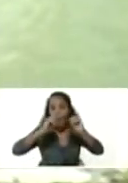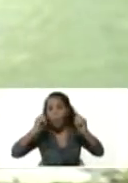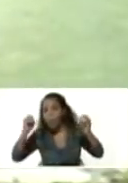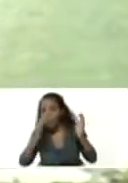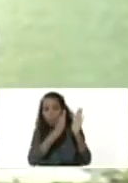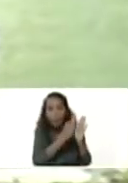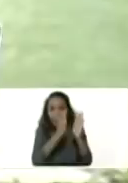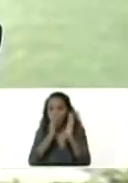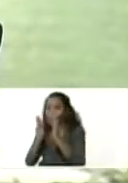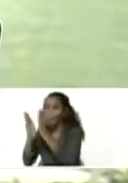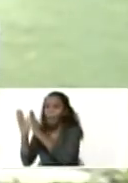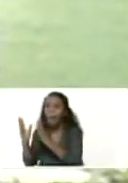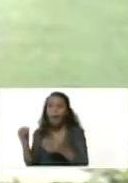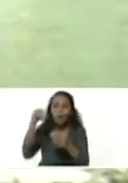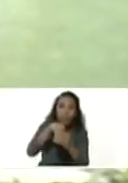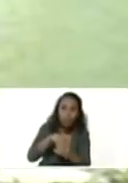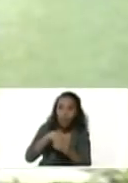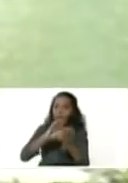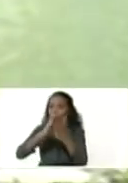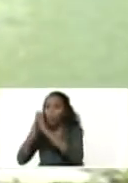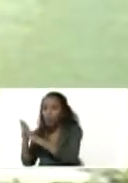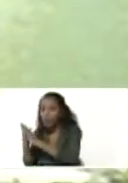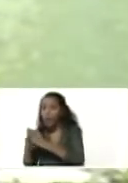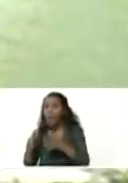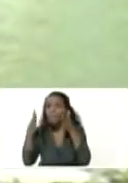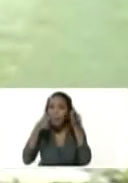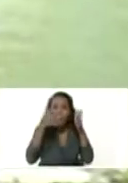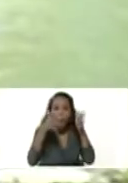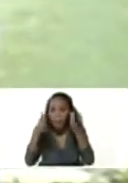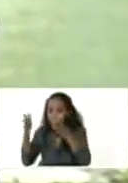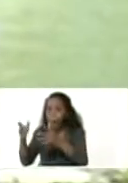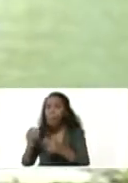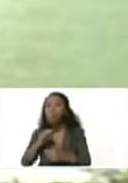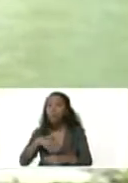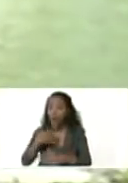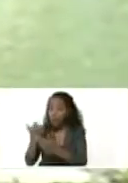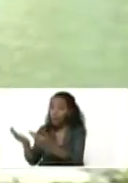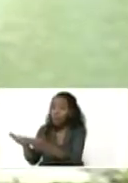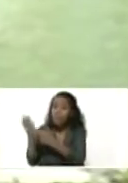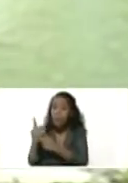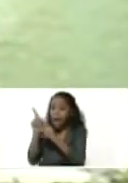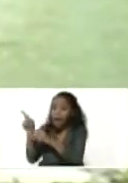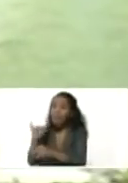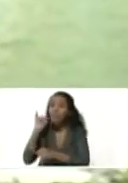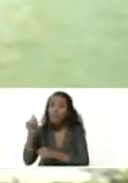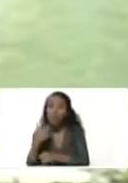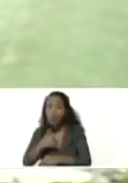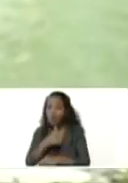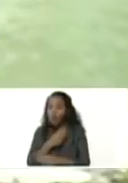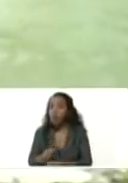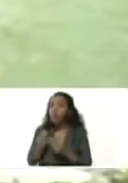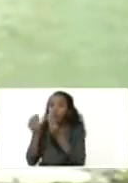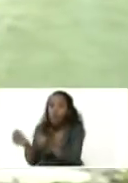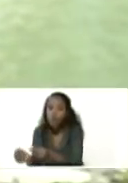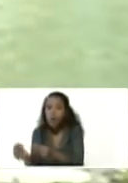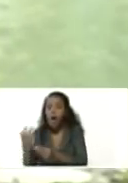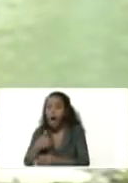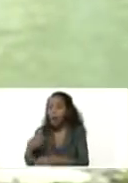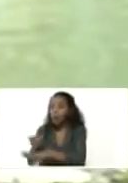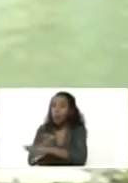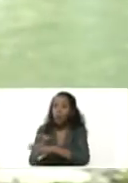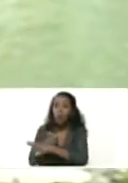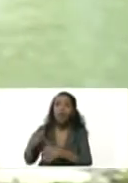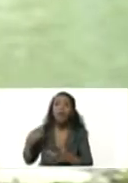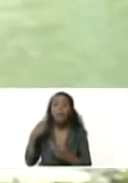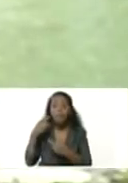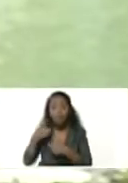podamos penetrar en cada comunidad y podamos, que ellos puedan recibir esa información que nosotros le vamos a suministrar al gobernante. Queremos